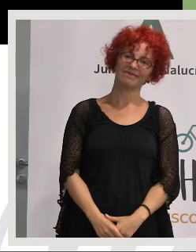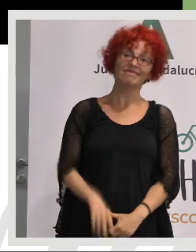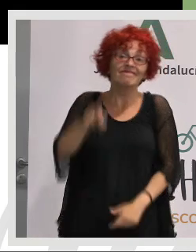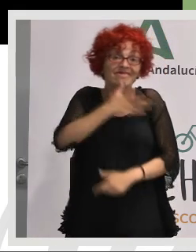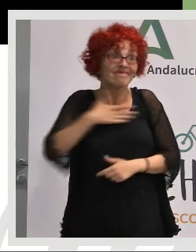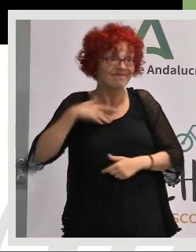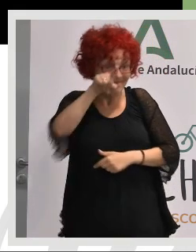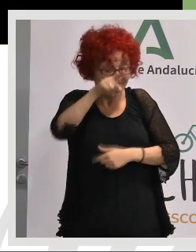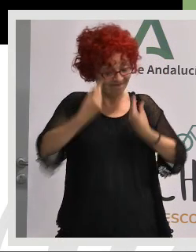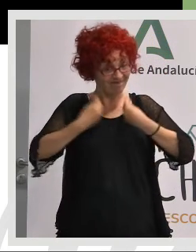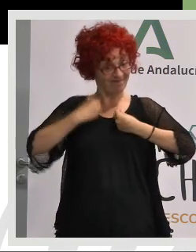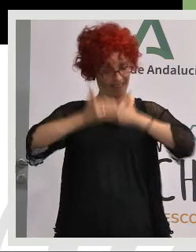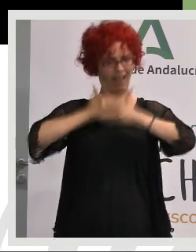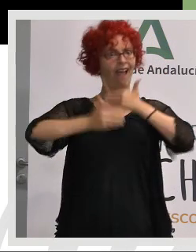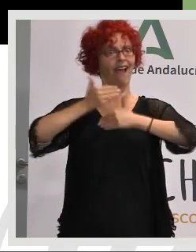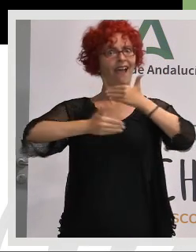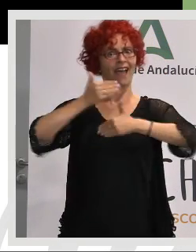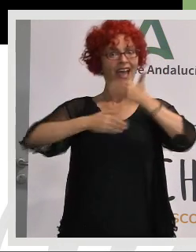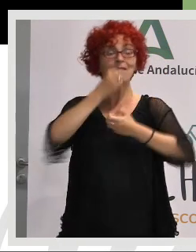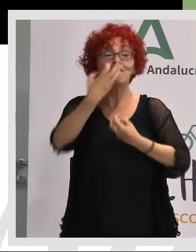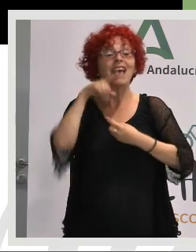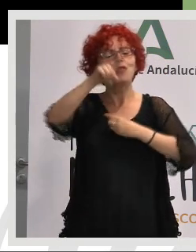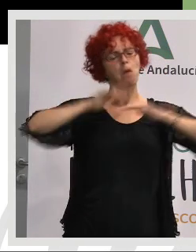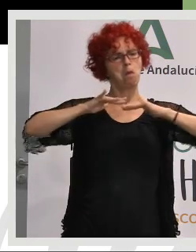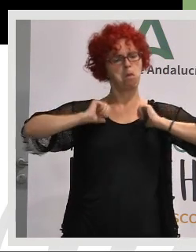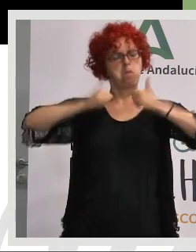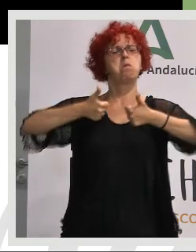¿Quieres que tu vida vaya sobre ruedas?